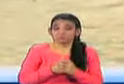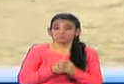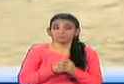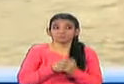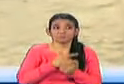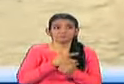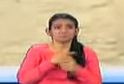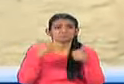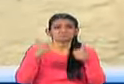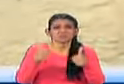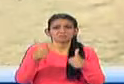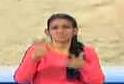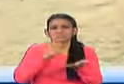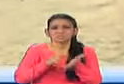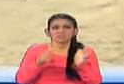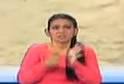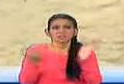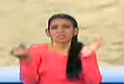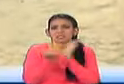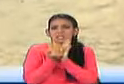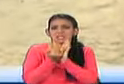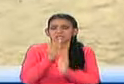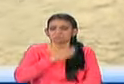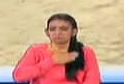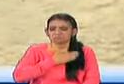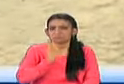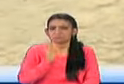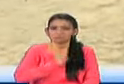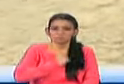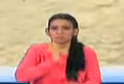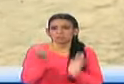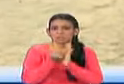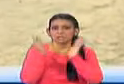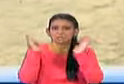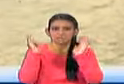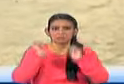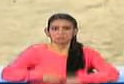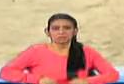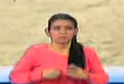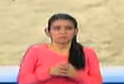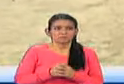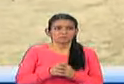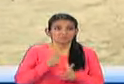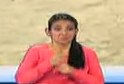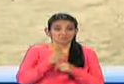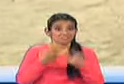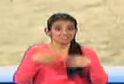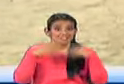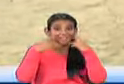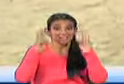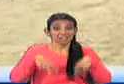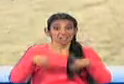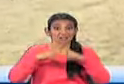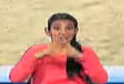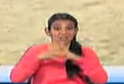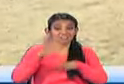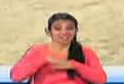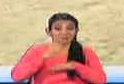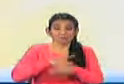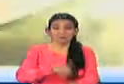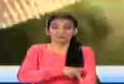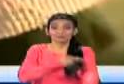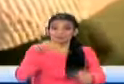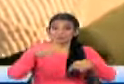es una identidad del pueblo de aquí entonces por lo menos por eso no se conocen aquí por las costumbres que hay